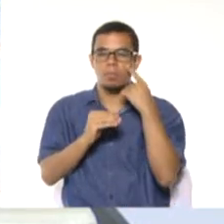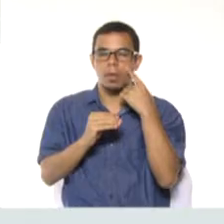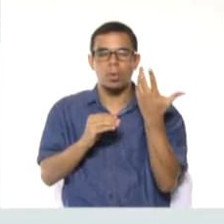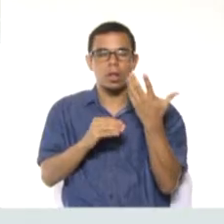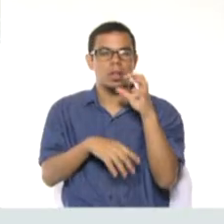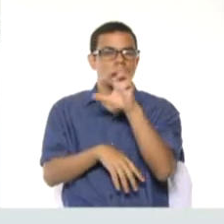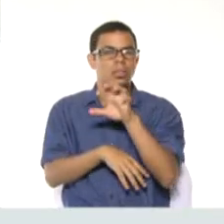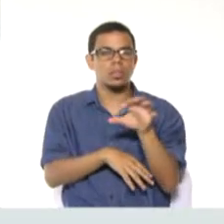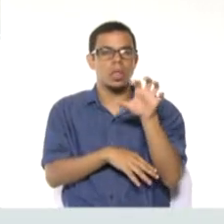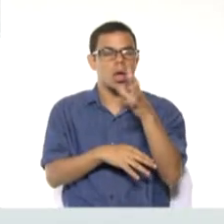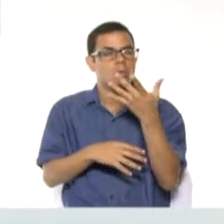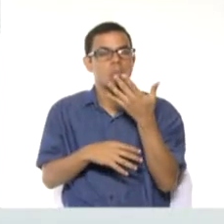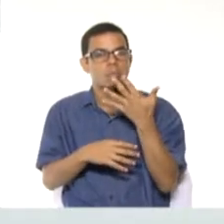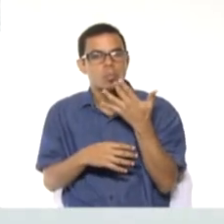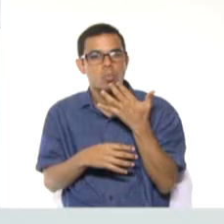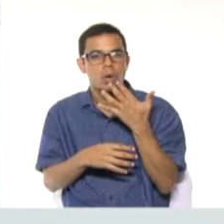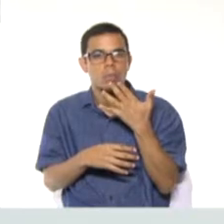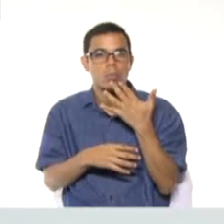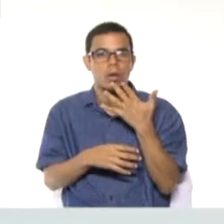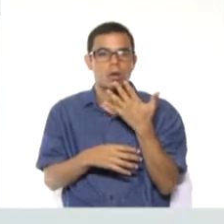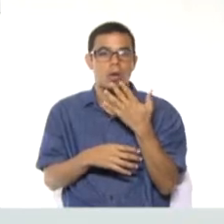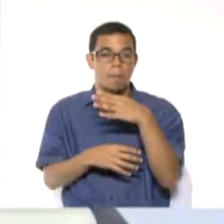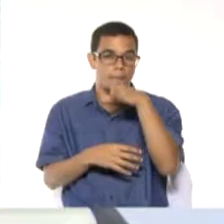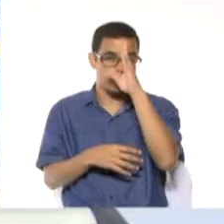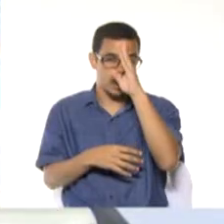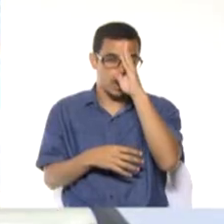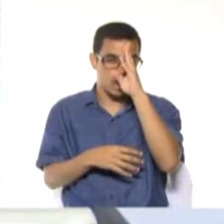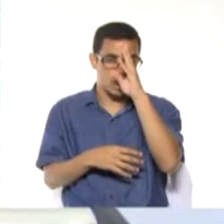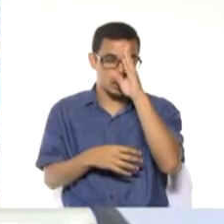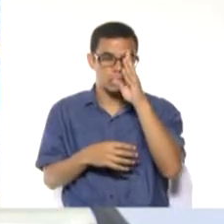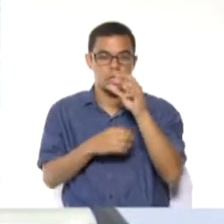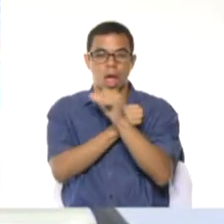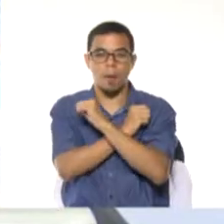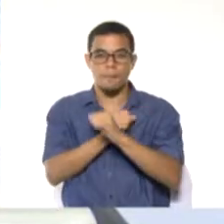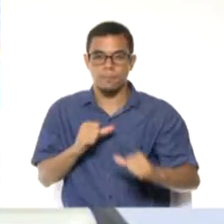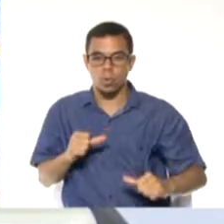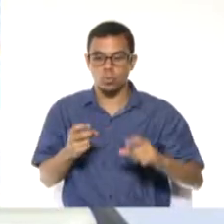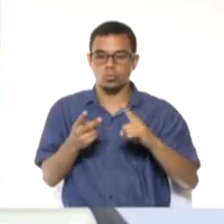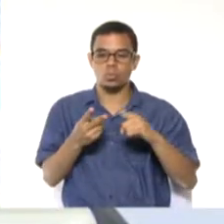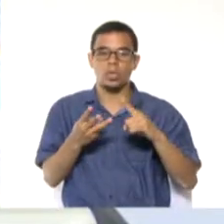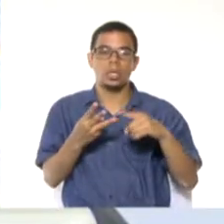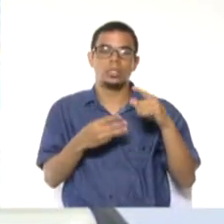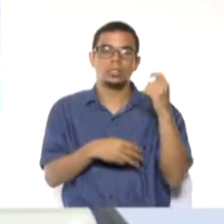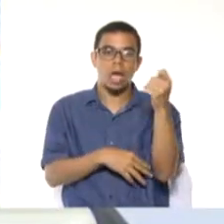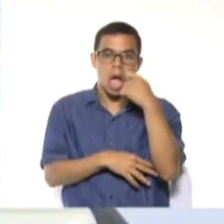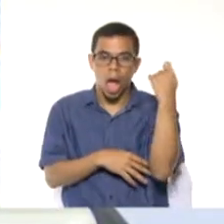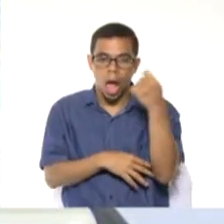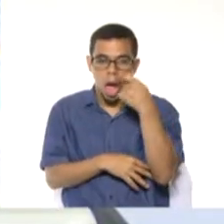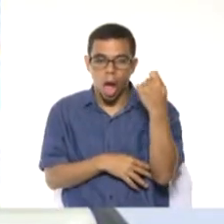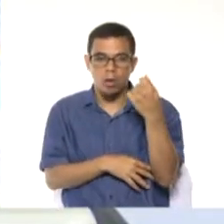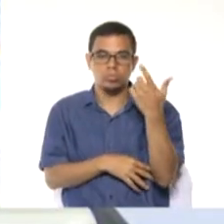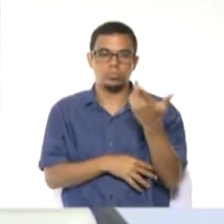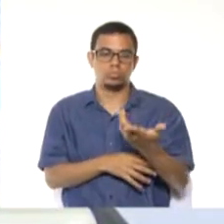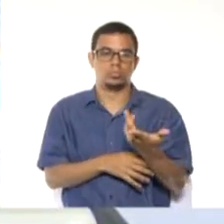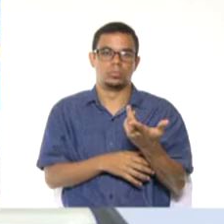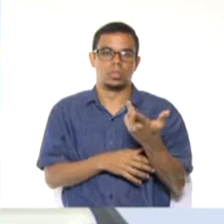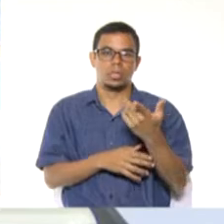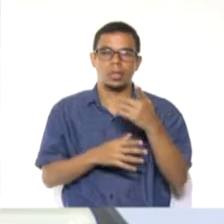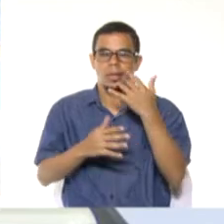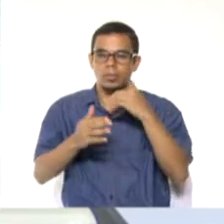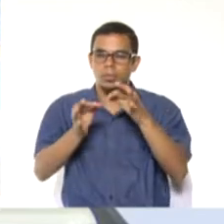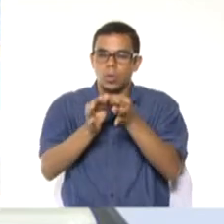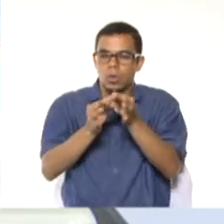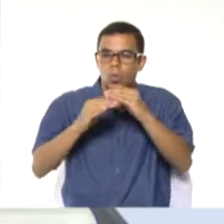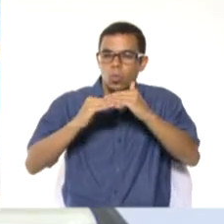estados como Barinas, Portuguesa, Apure, donde existen esas grandes extensiones